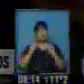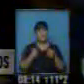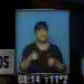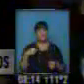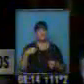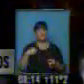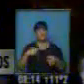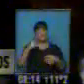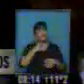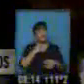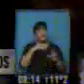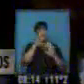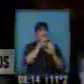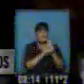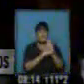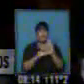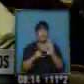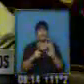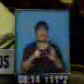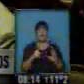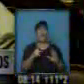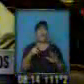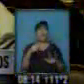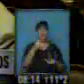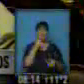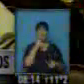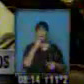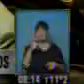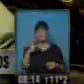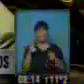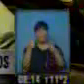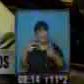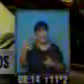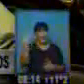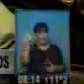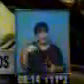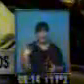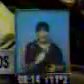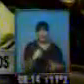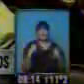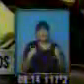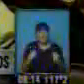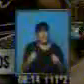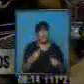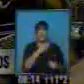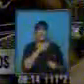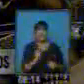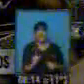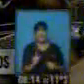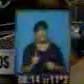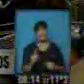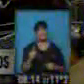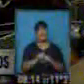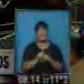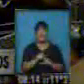eficientes en la regulación de los procedimientos para declarar una situación de adopción. Es decir, ¿qué hacemos nosotros? Evitamos que el